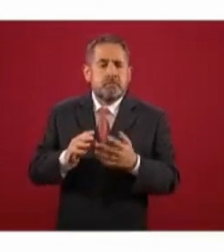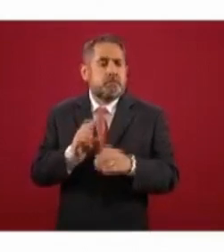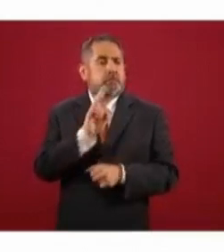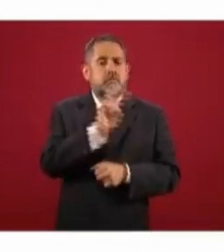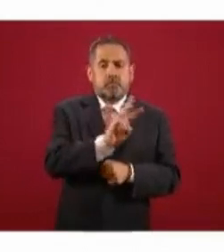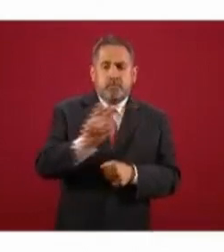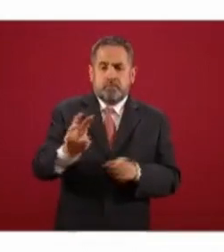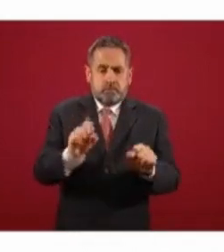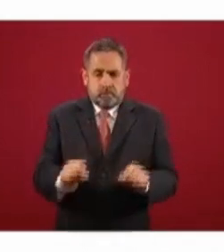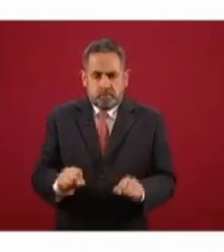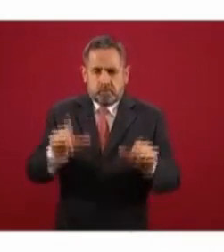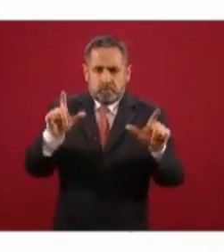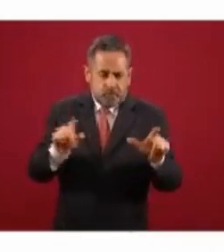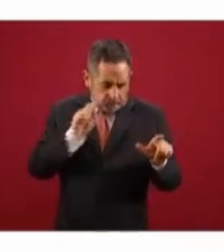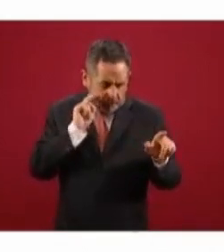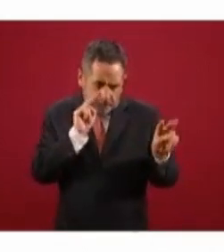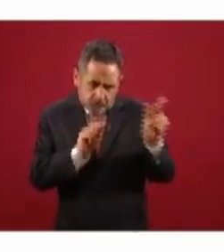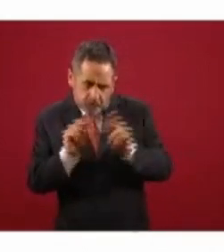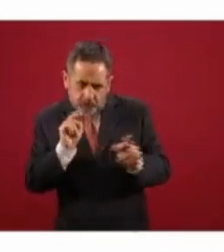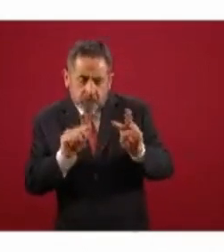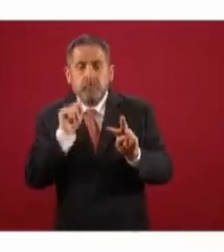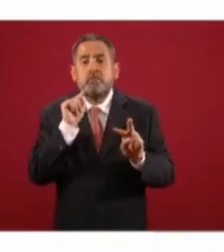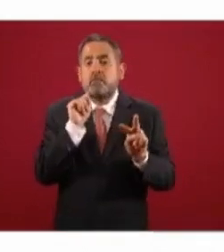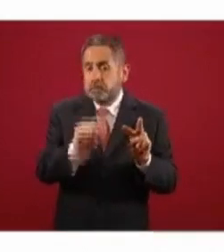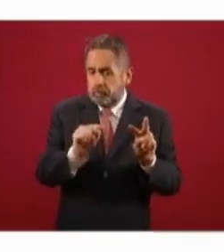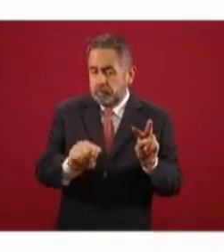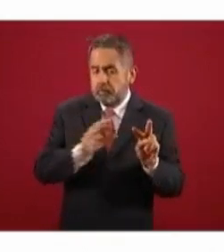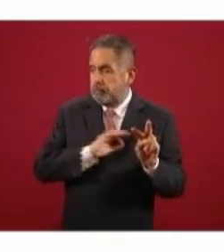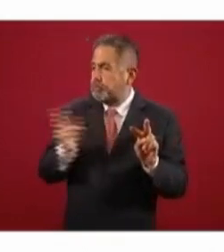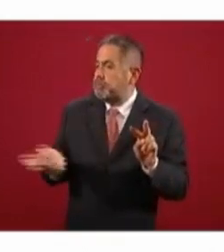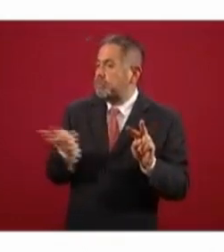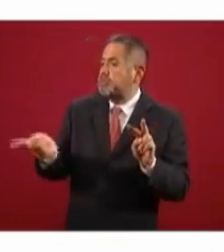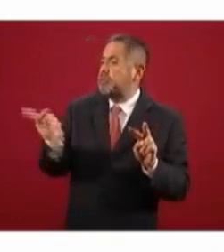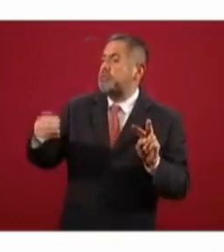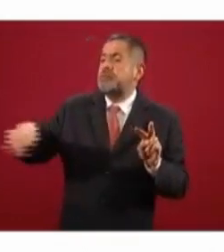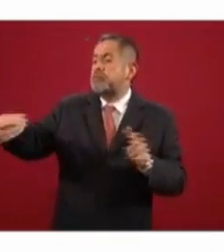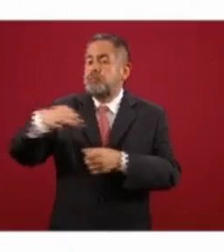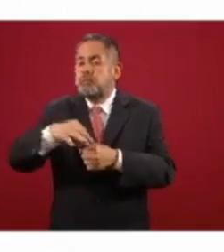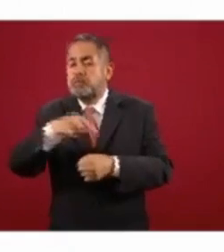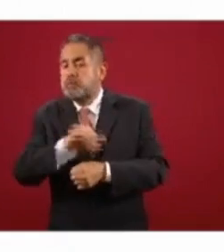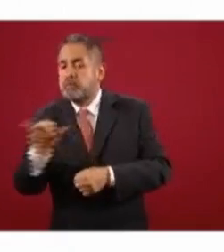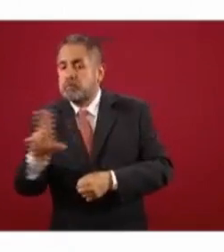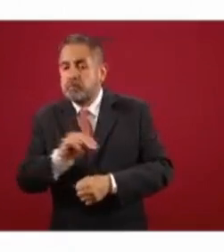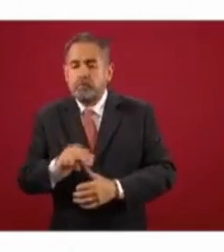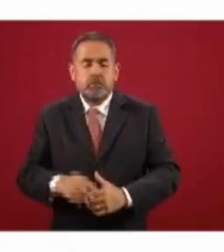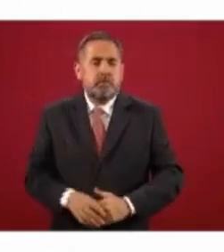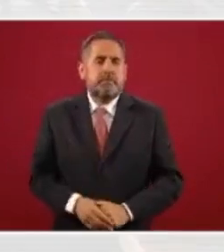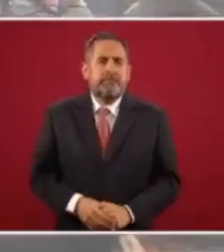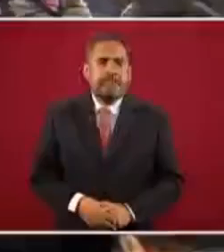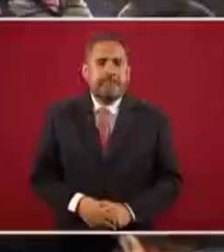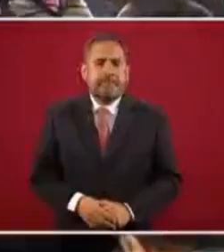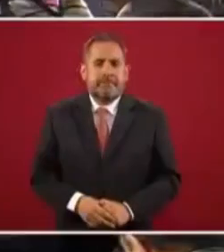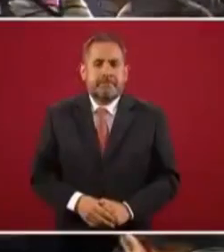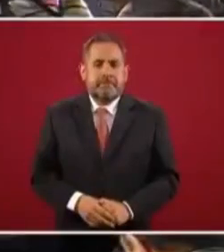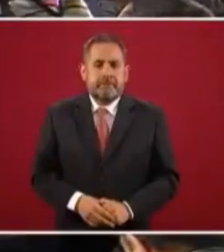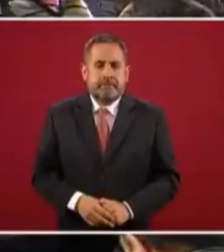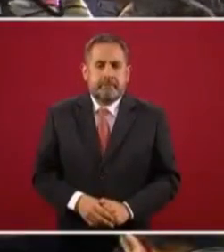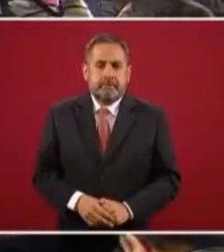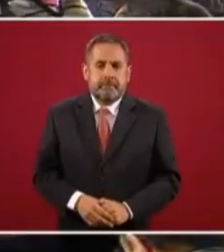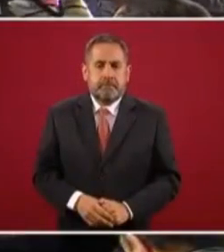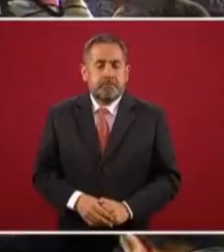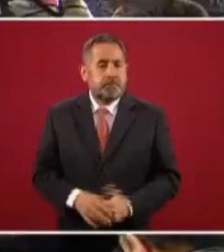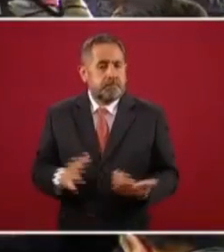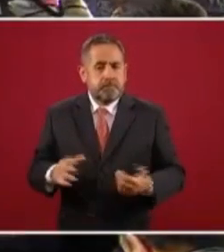plataforma electrónica a través del cual se realiza este procedimiento. Adelante. ¿Cuáles